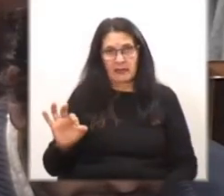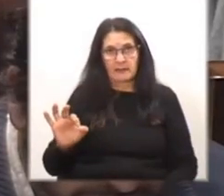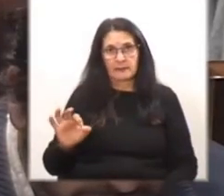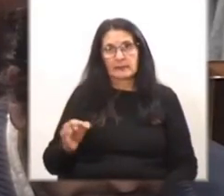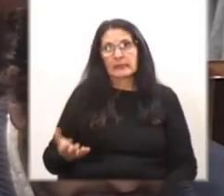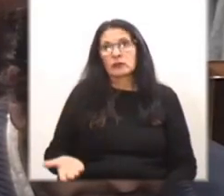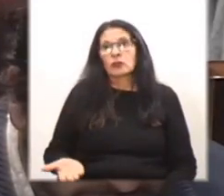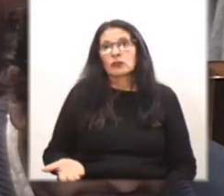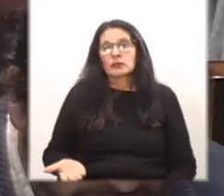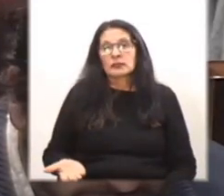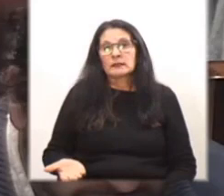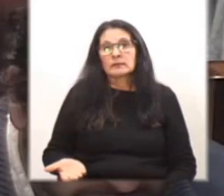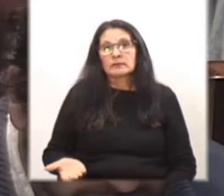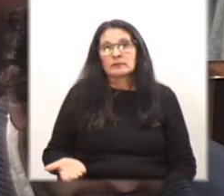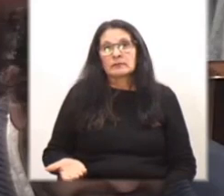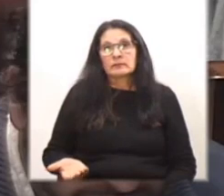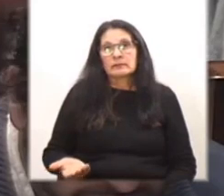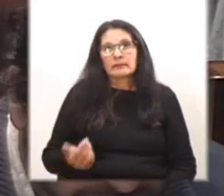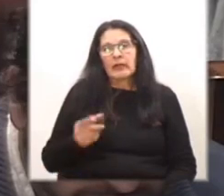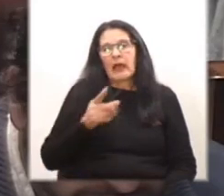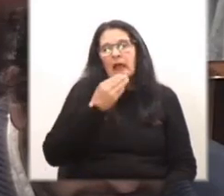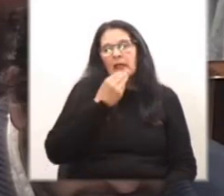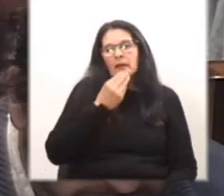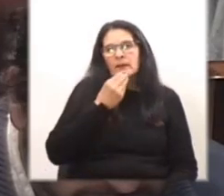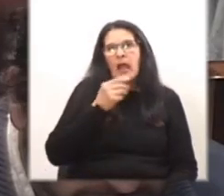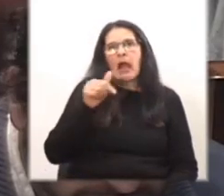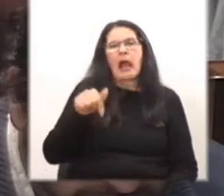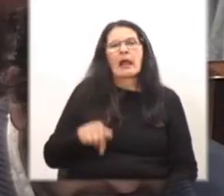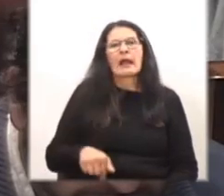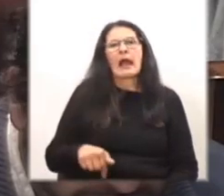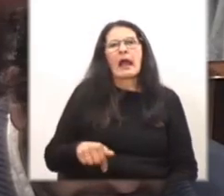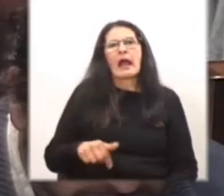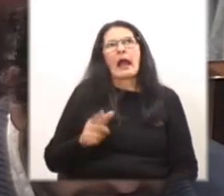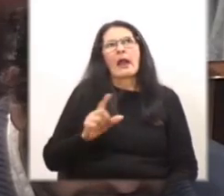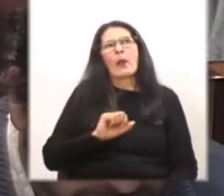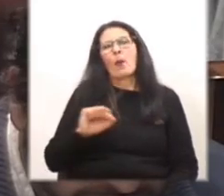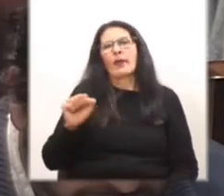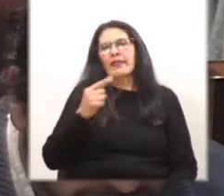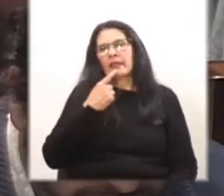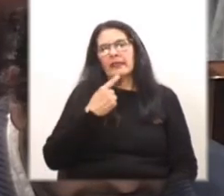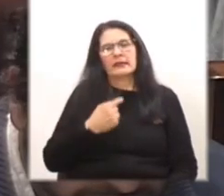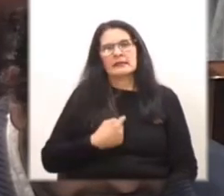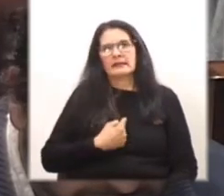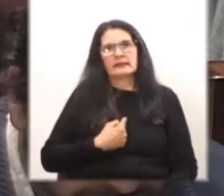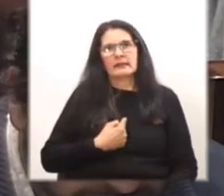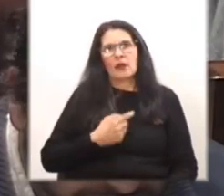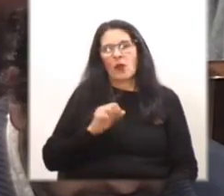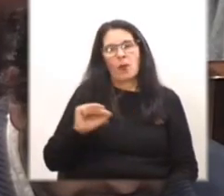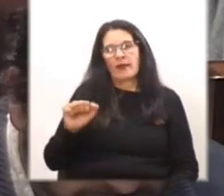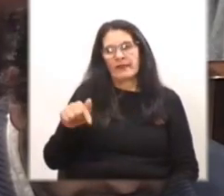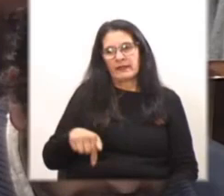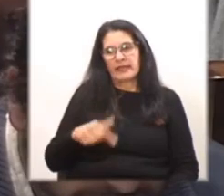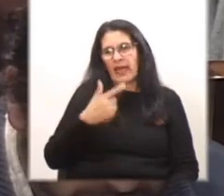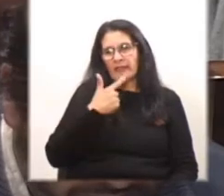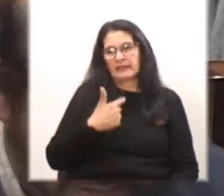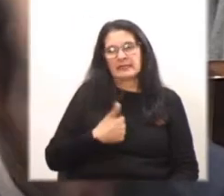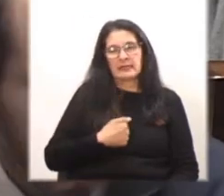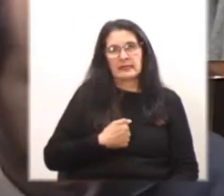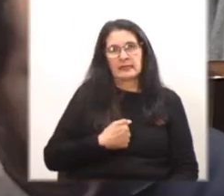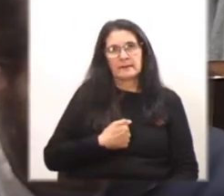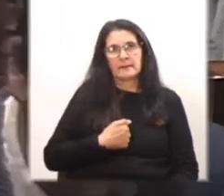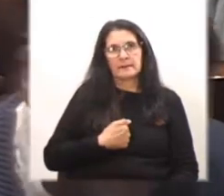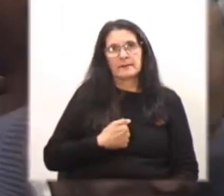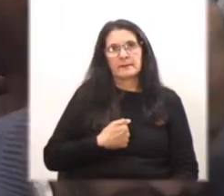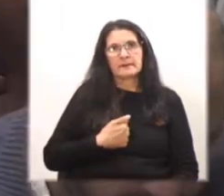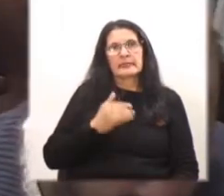Entonces, señor presidente, la excusa acá no puede decirnos, no se nos puede venir a decir,